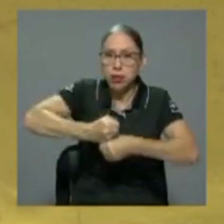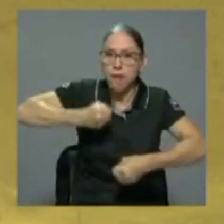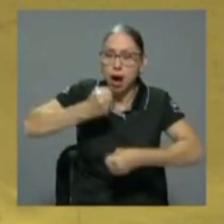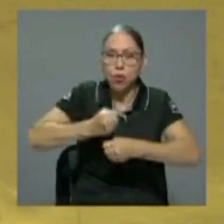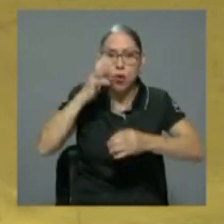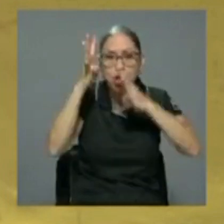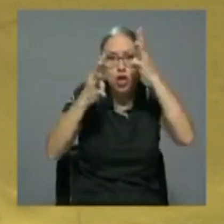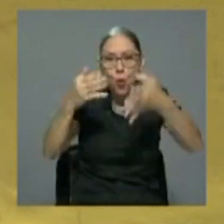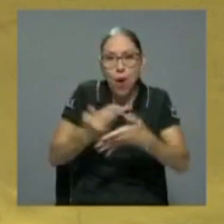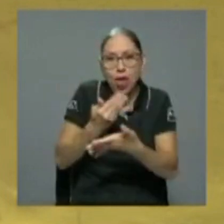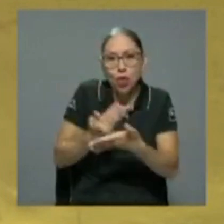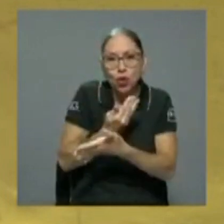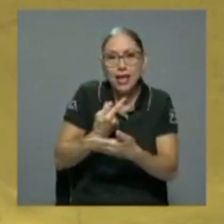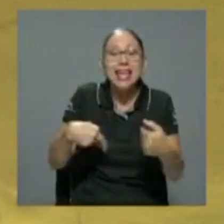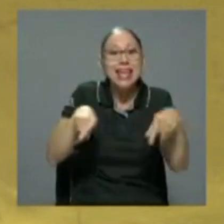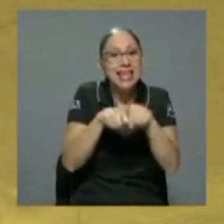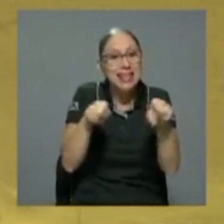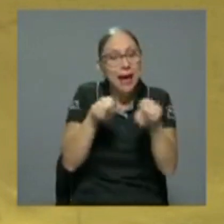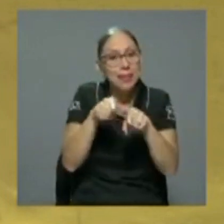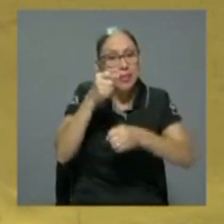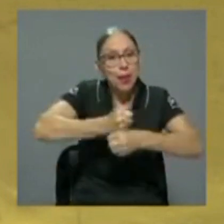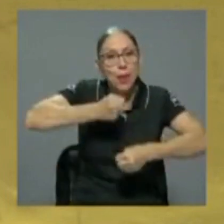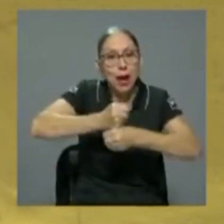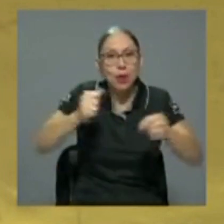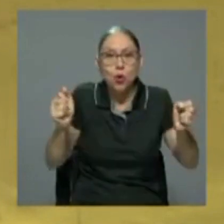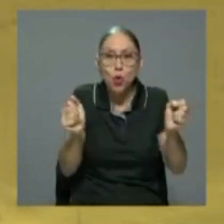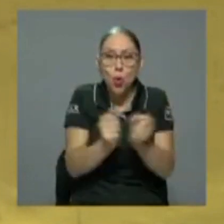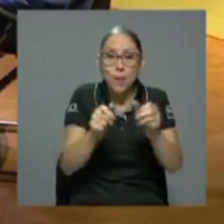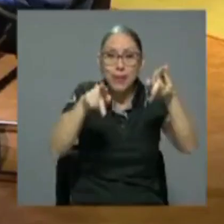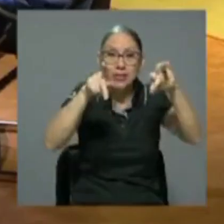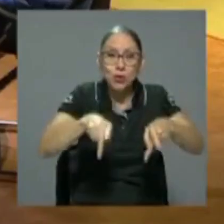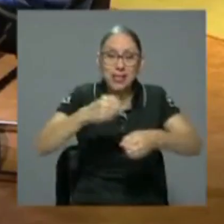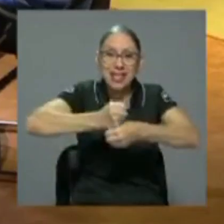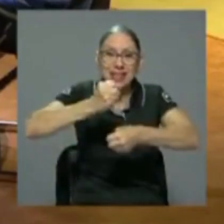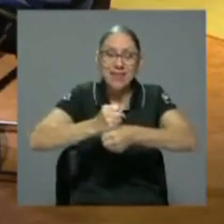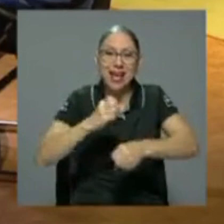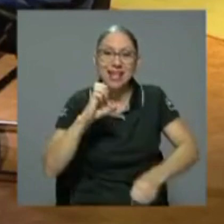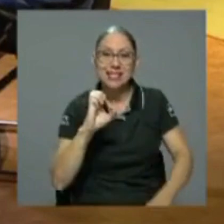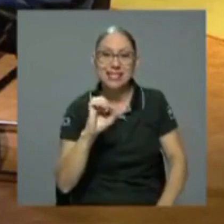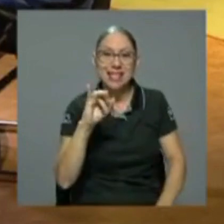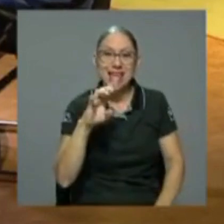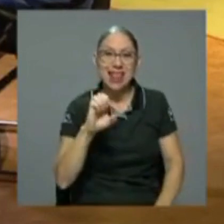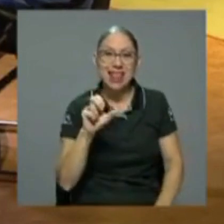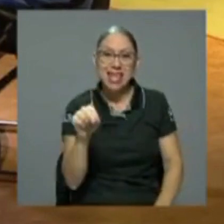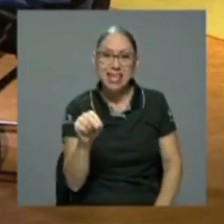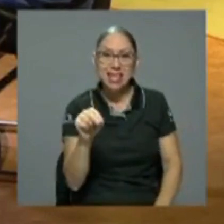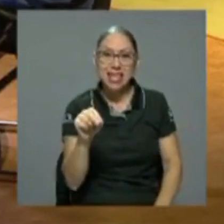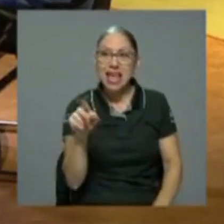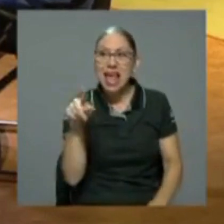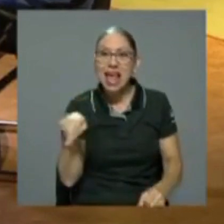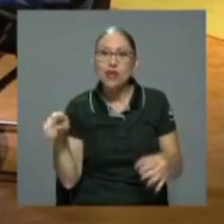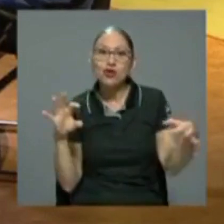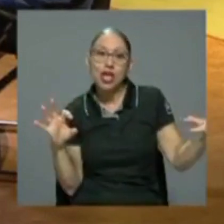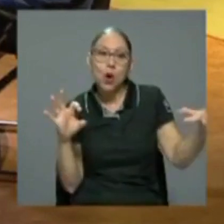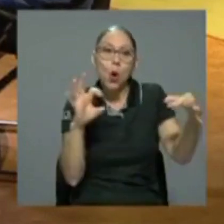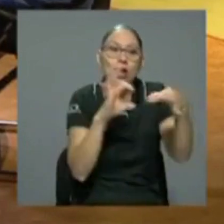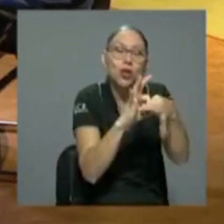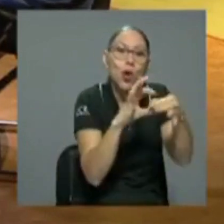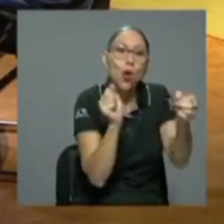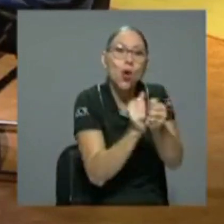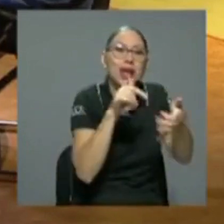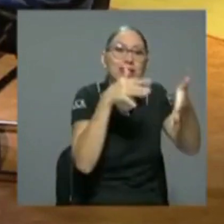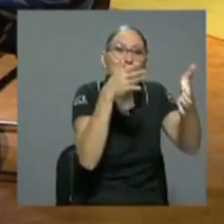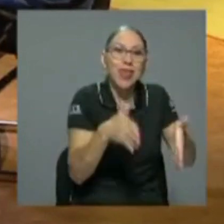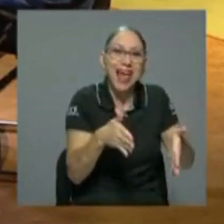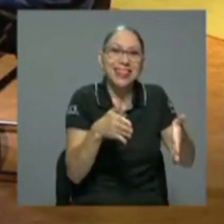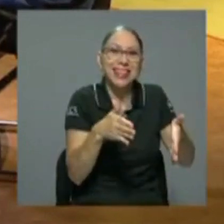y también hicieron algún tipo de trabajo con el personal del CIEDIN, se conectó con esta población de las prepas de la UNAM. Y desde